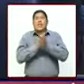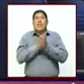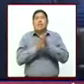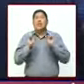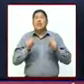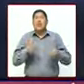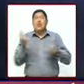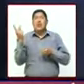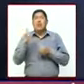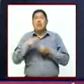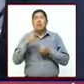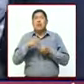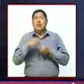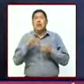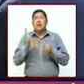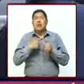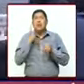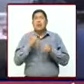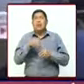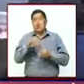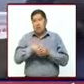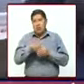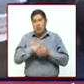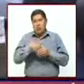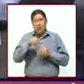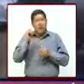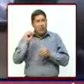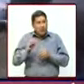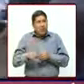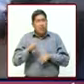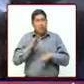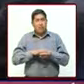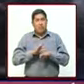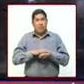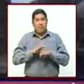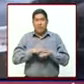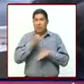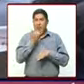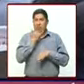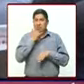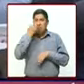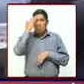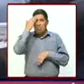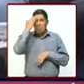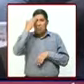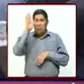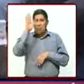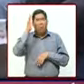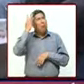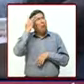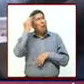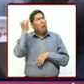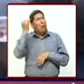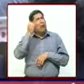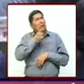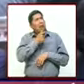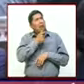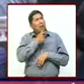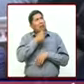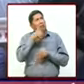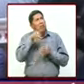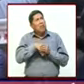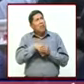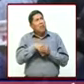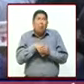poder participar de una primera votación. Pero lo que llama la atención, sí, en realidad, es que ellos no saben incluso por quién o por qué van a